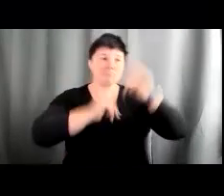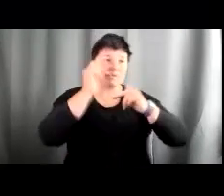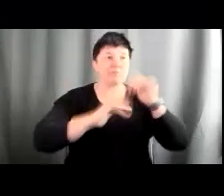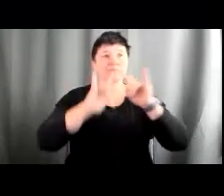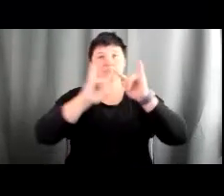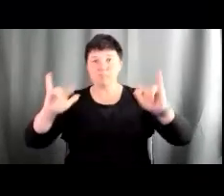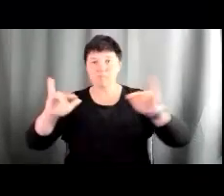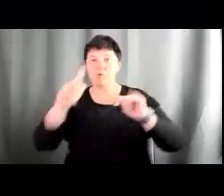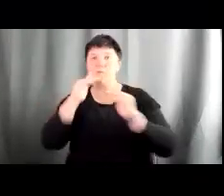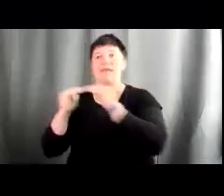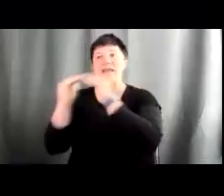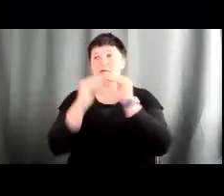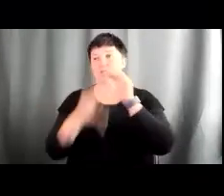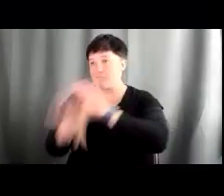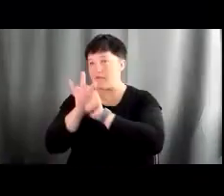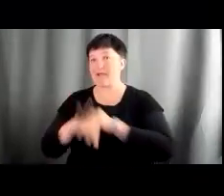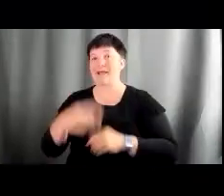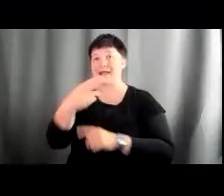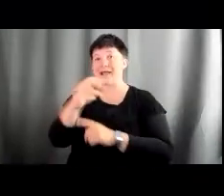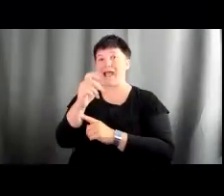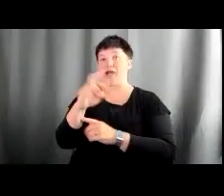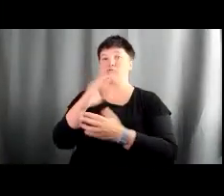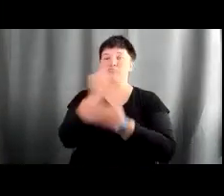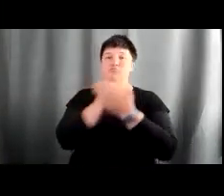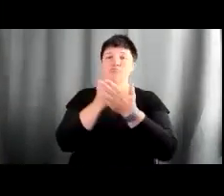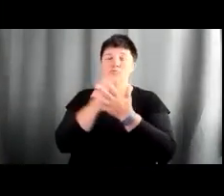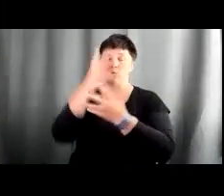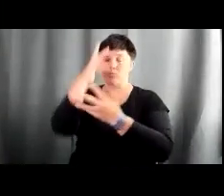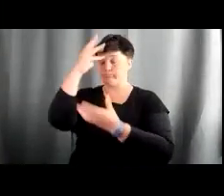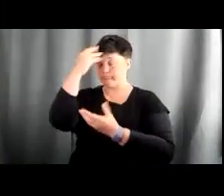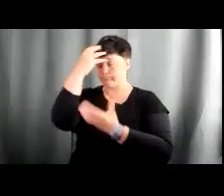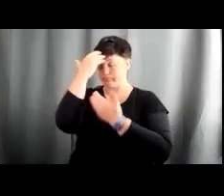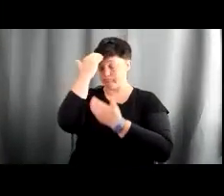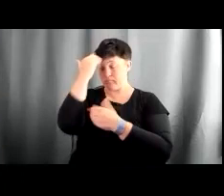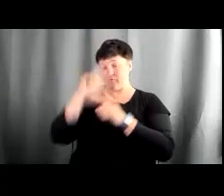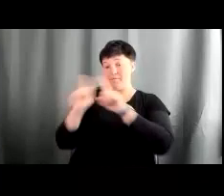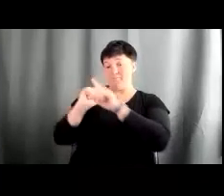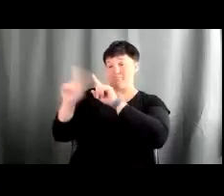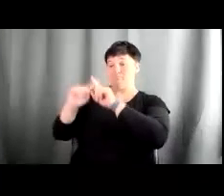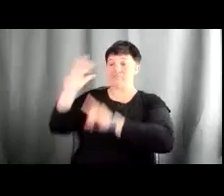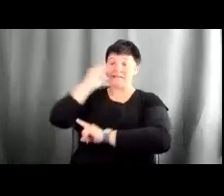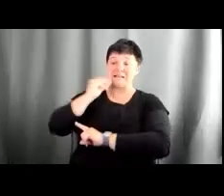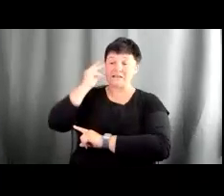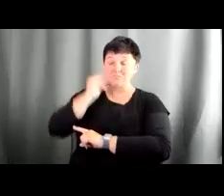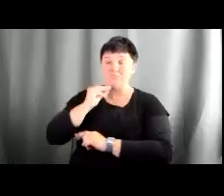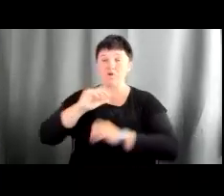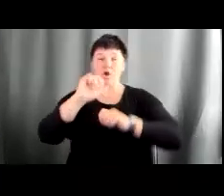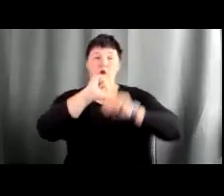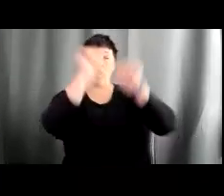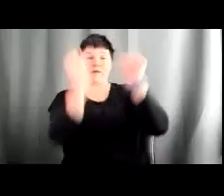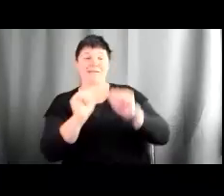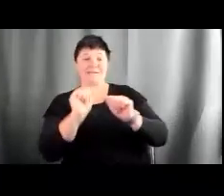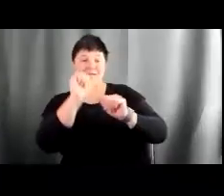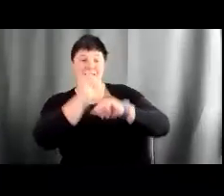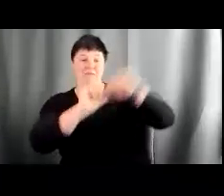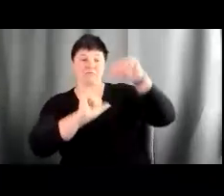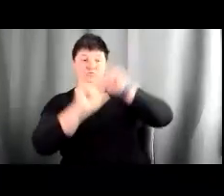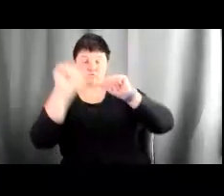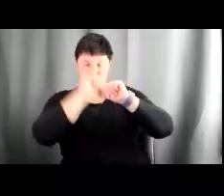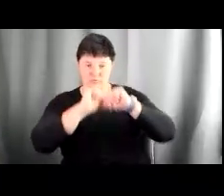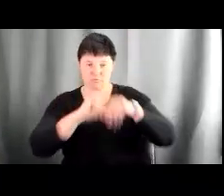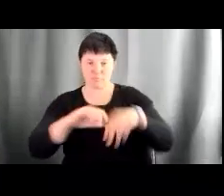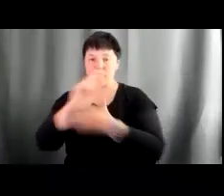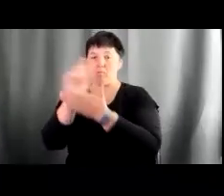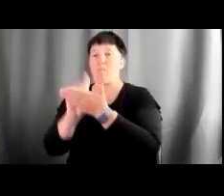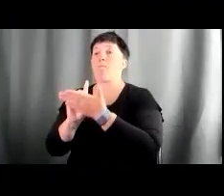de productos, desarrollador e investigador que puede diseñar programas informáticos y edificios con la misma sutileza. Héctor aprovecha su